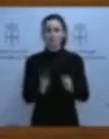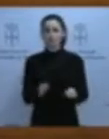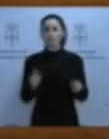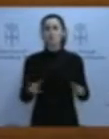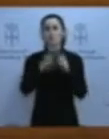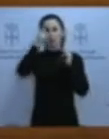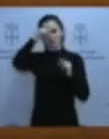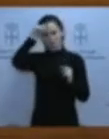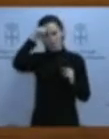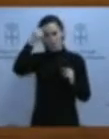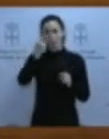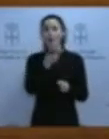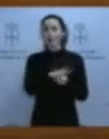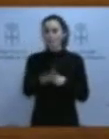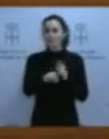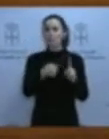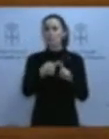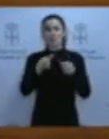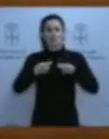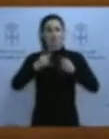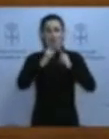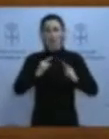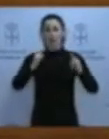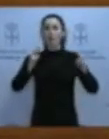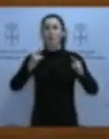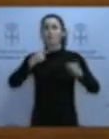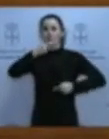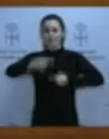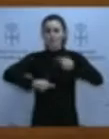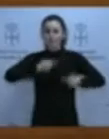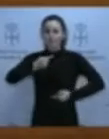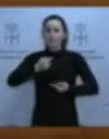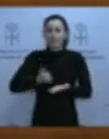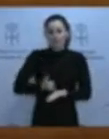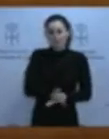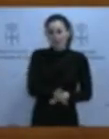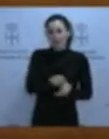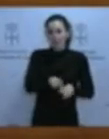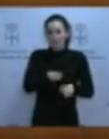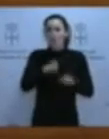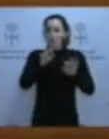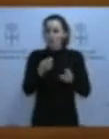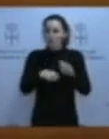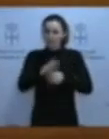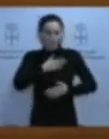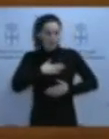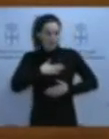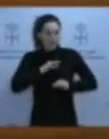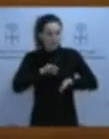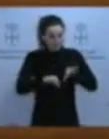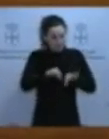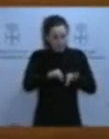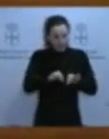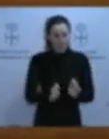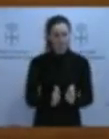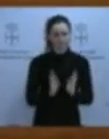sociocultural, y los mercados son el lugar en el que las familias campesinas llevan para su venta productos obtenidos en la esfera